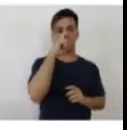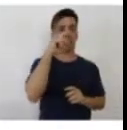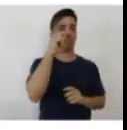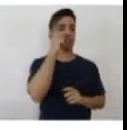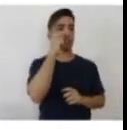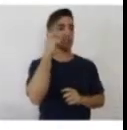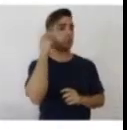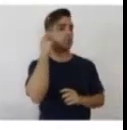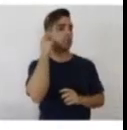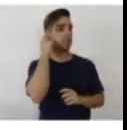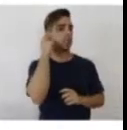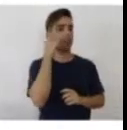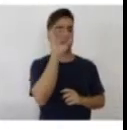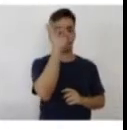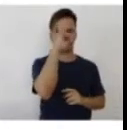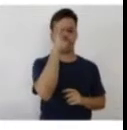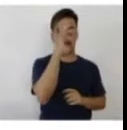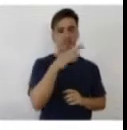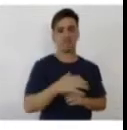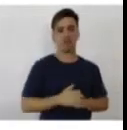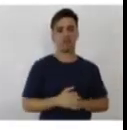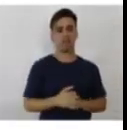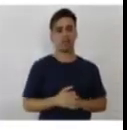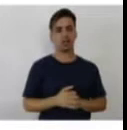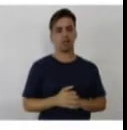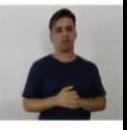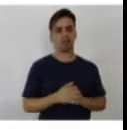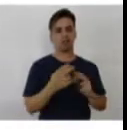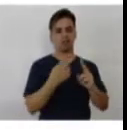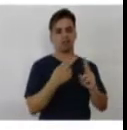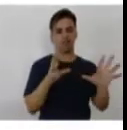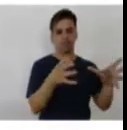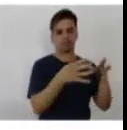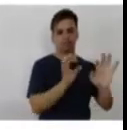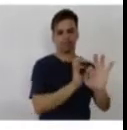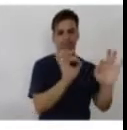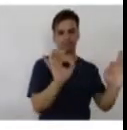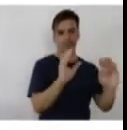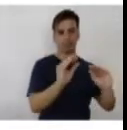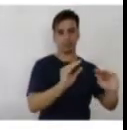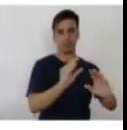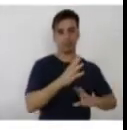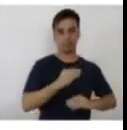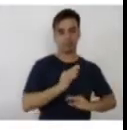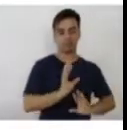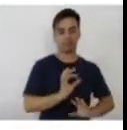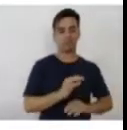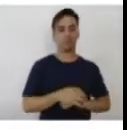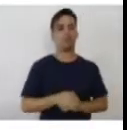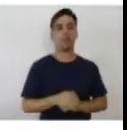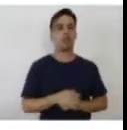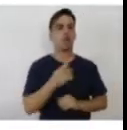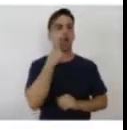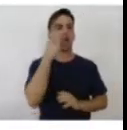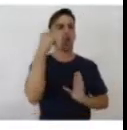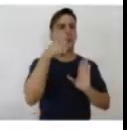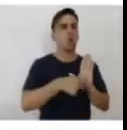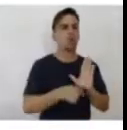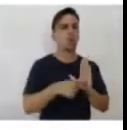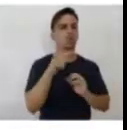de niños y niñas de la primera infancia para los de la especialidad infantil. Todos conocen que